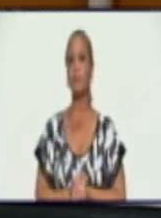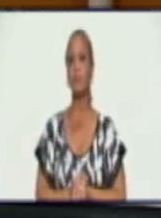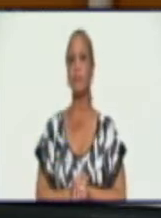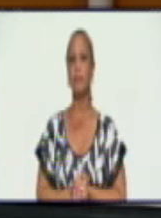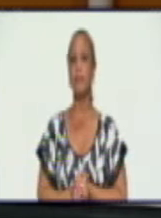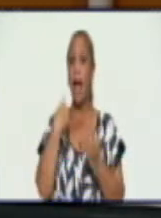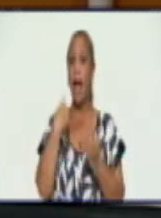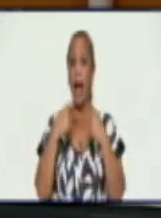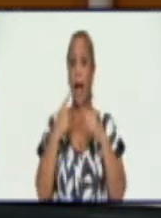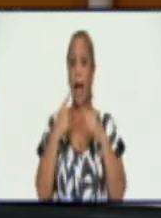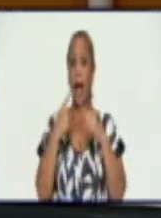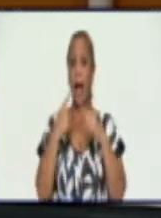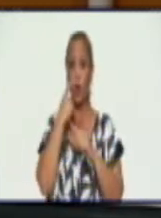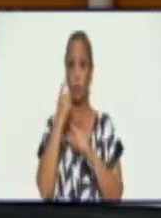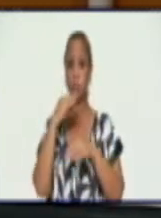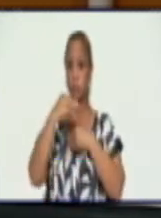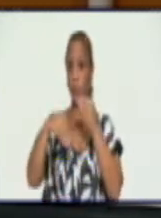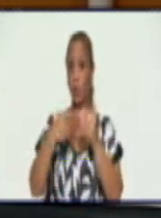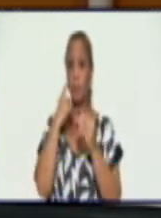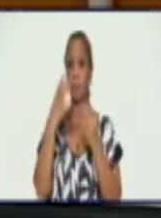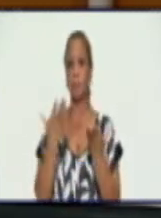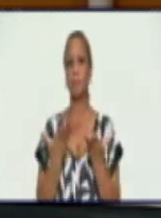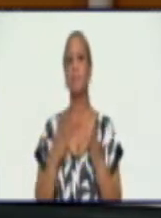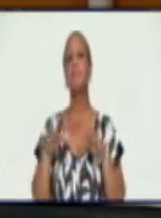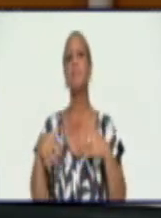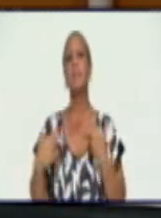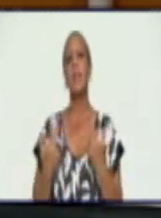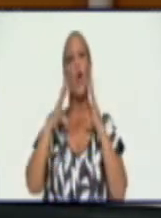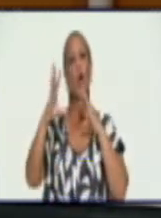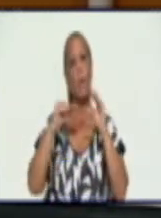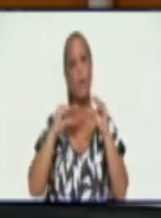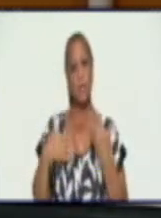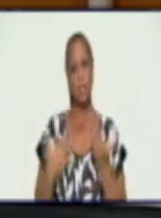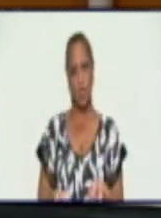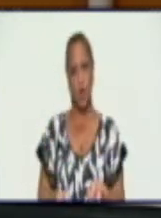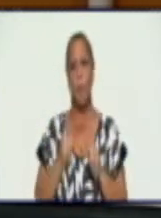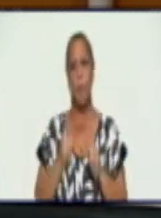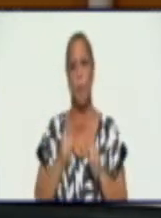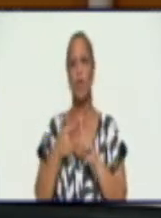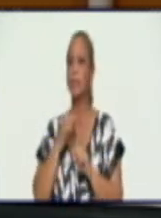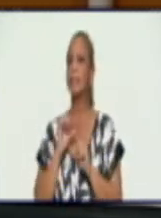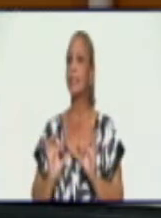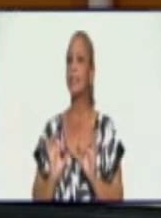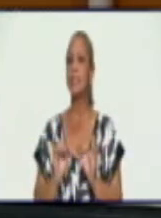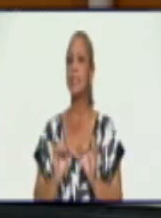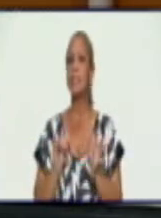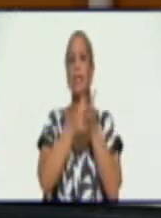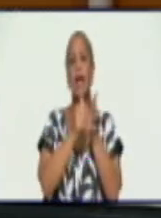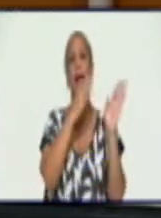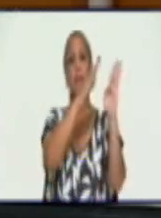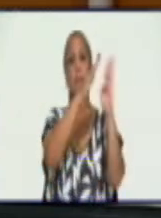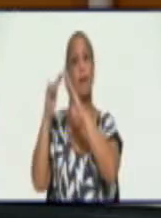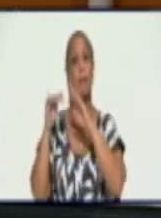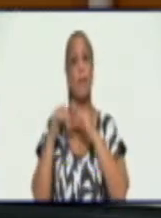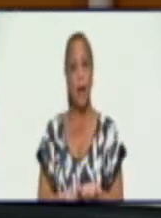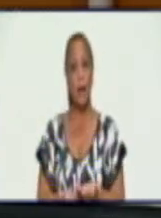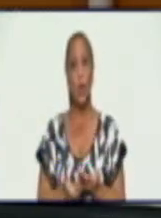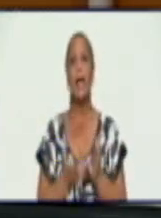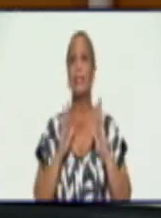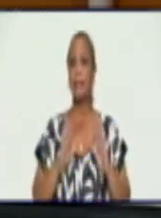puntual nunca falta es comunicación pero si he insistido que a nivel de barrio está el grupo